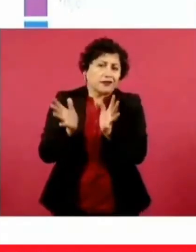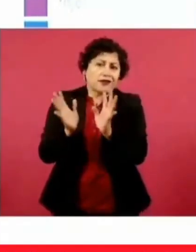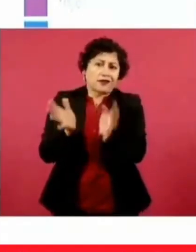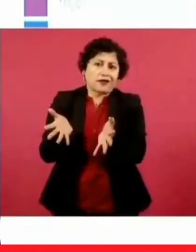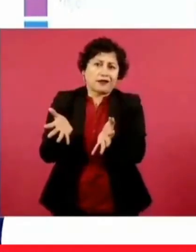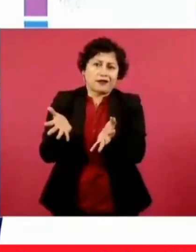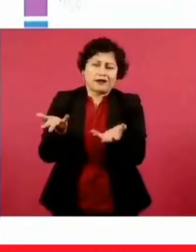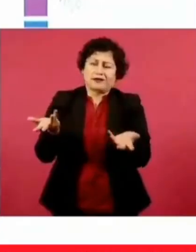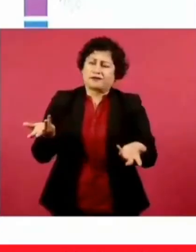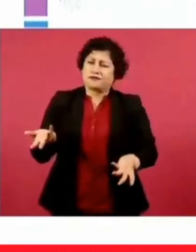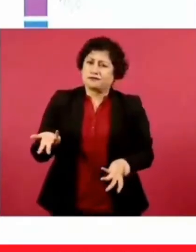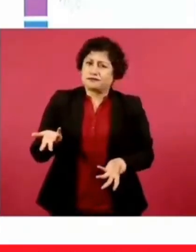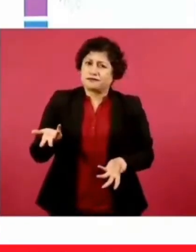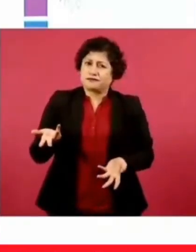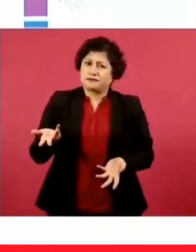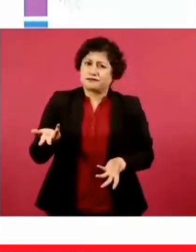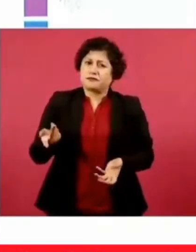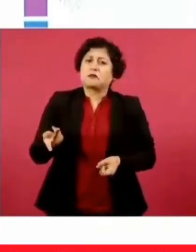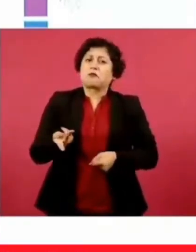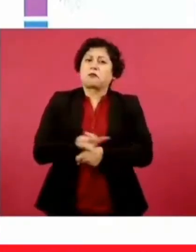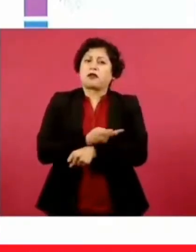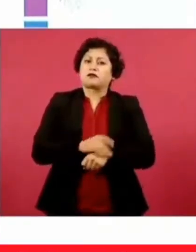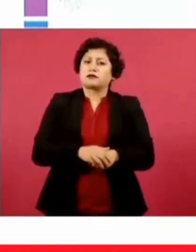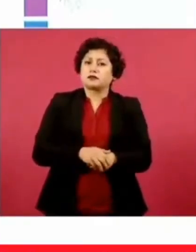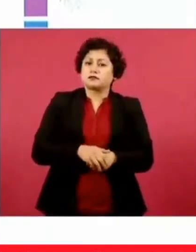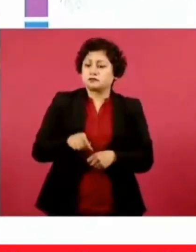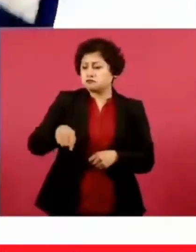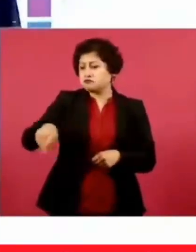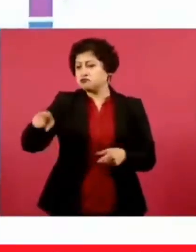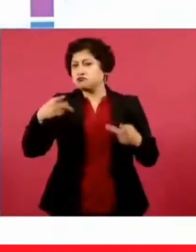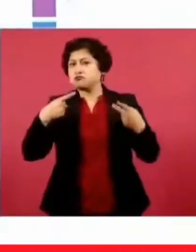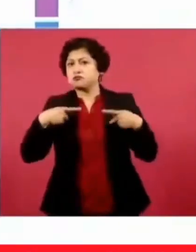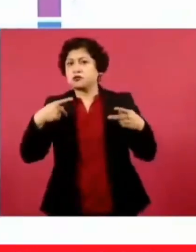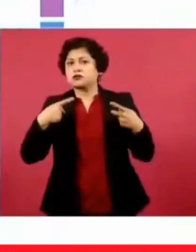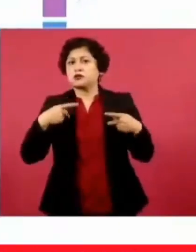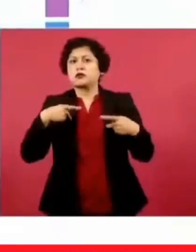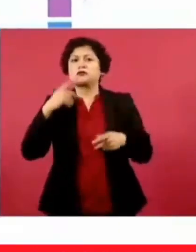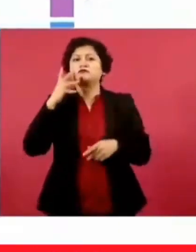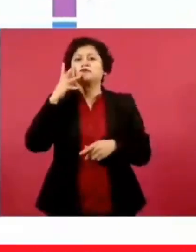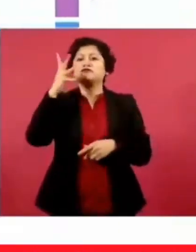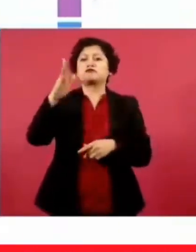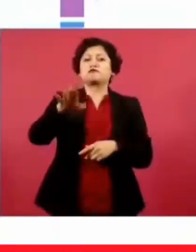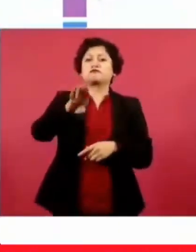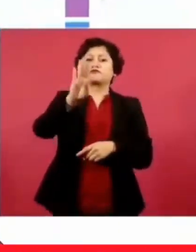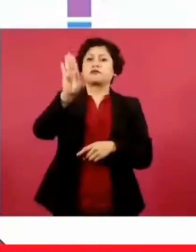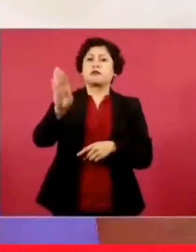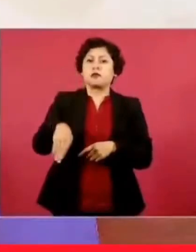Ni modo que cuando se mueran se van a llevar todo eso.